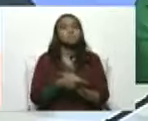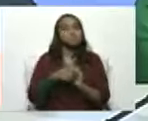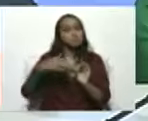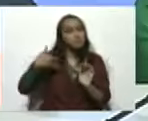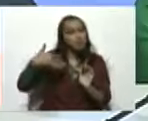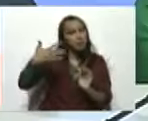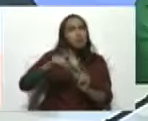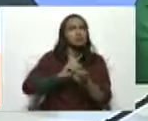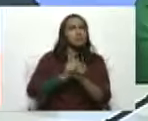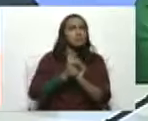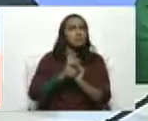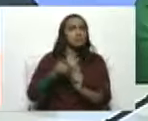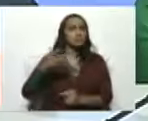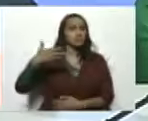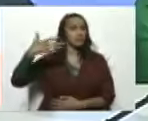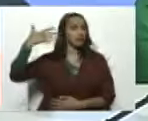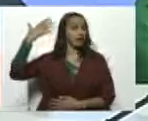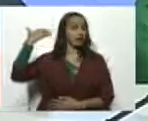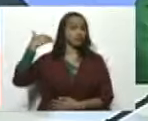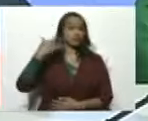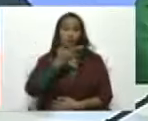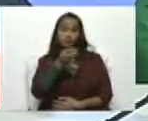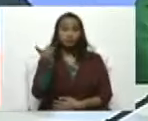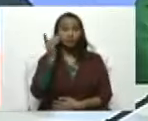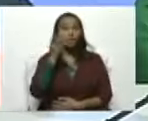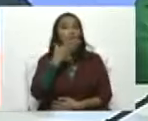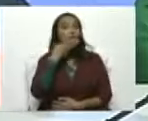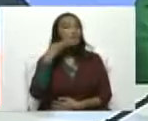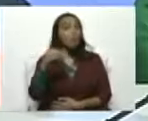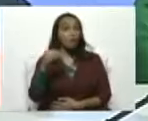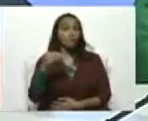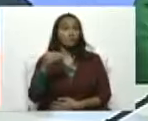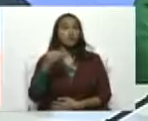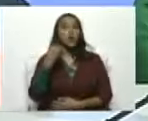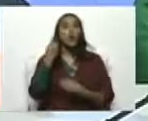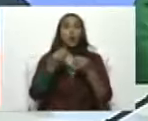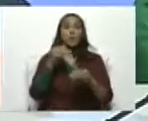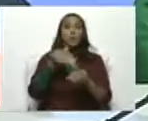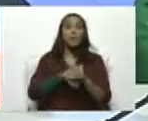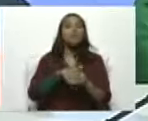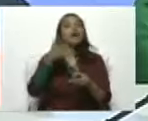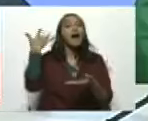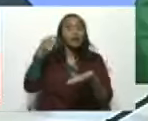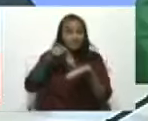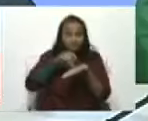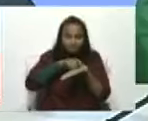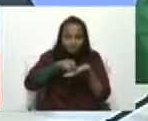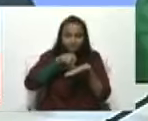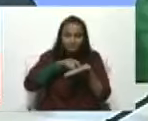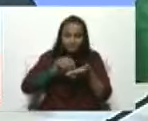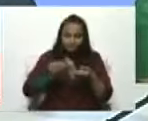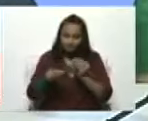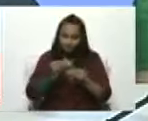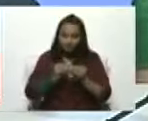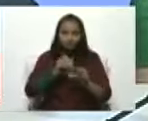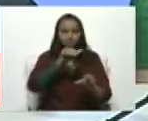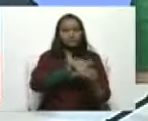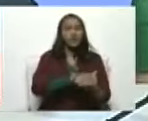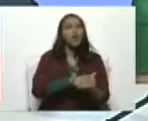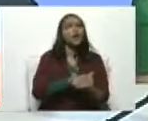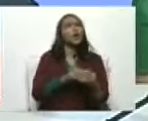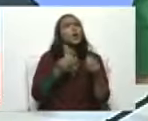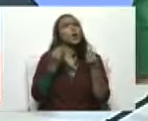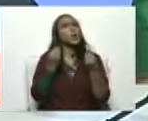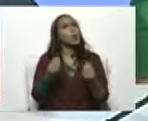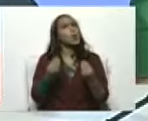Antes, muchachos, jóvenes, el voto en Venezuela era manual. Ustedes se preguntarán, ¿pero cómo la gente podía